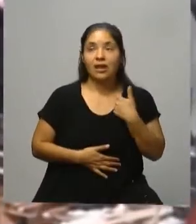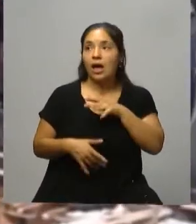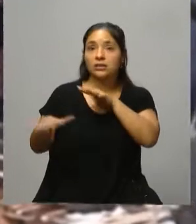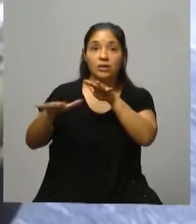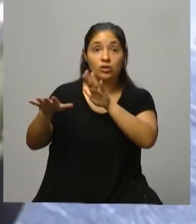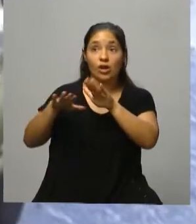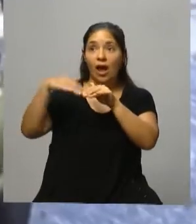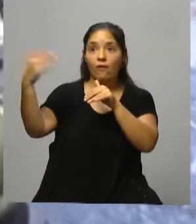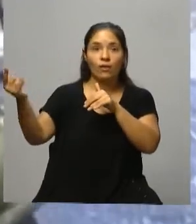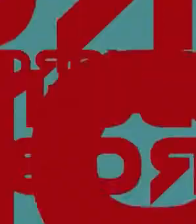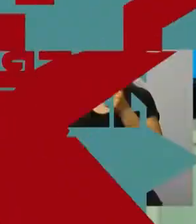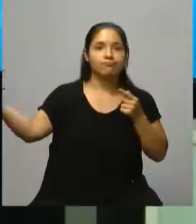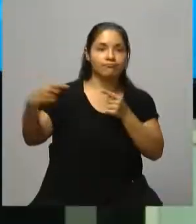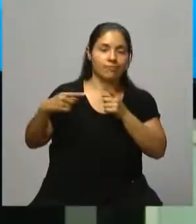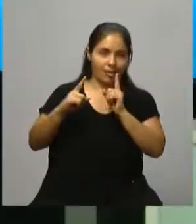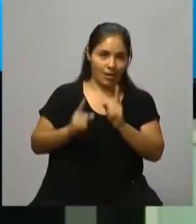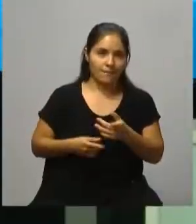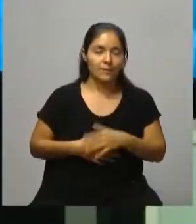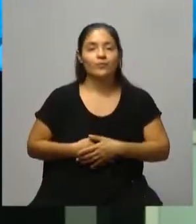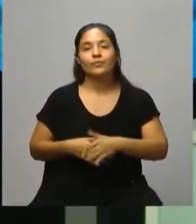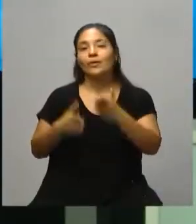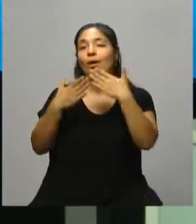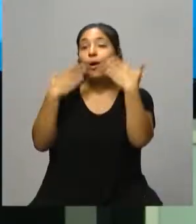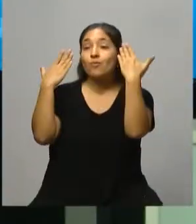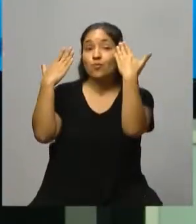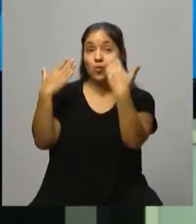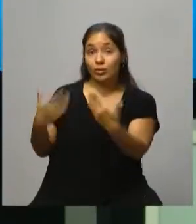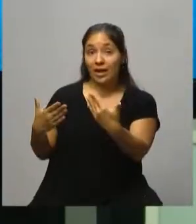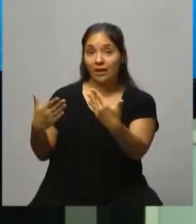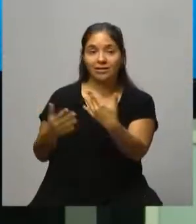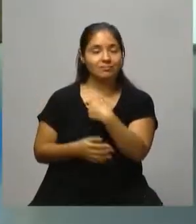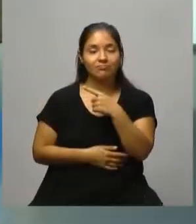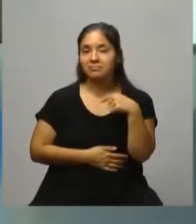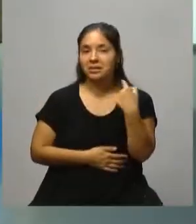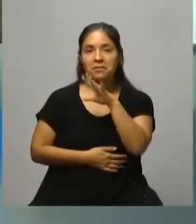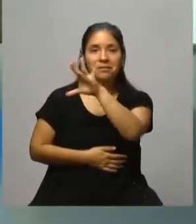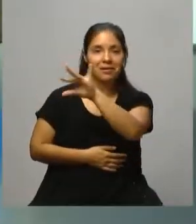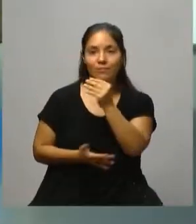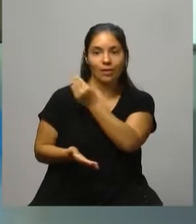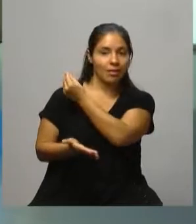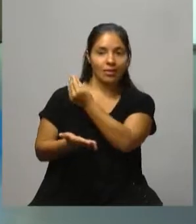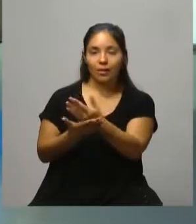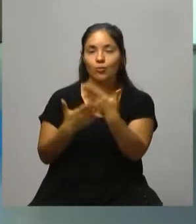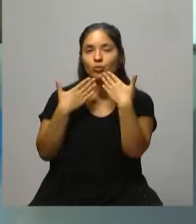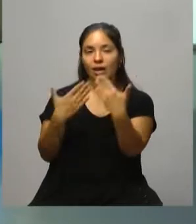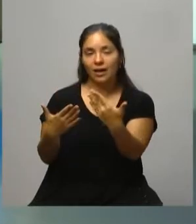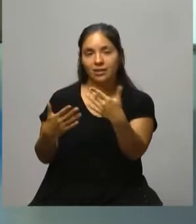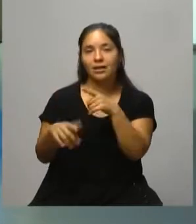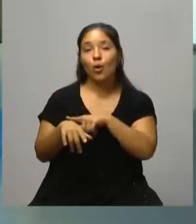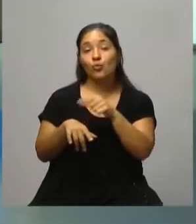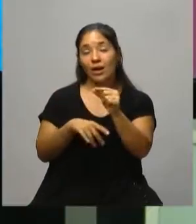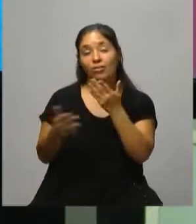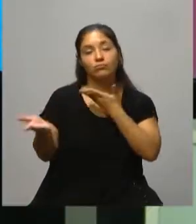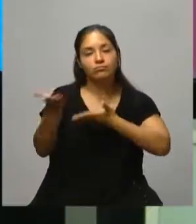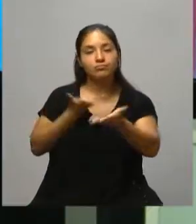ámbito académico en el cual uno se mueve a hablar con los estudiantes sobre estos temas que les apasiona, pero fuera, a